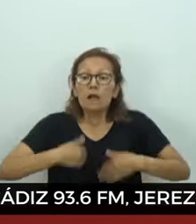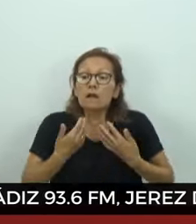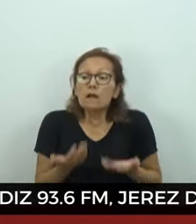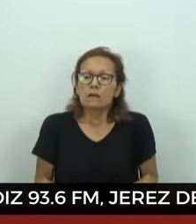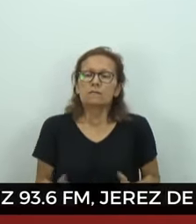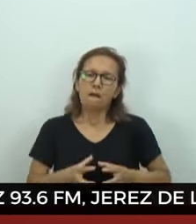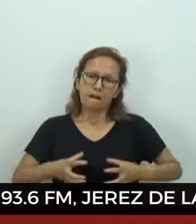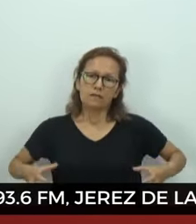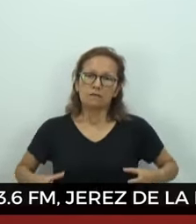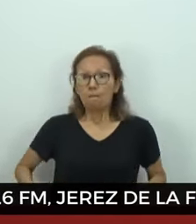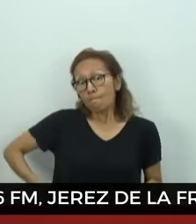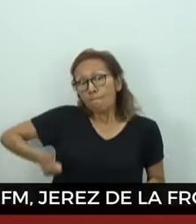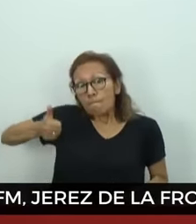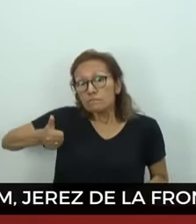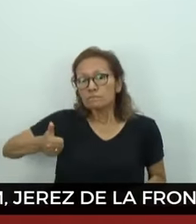Y ahora imagínate